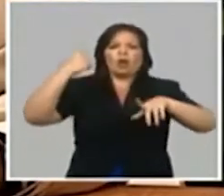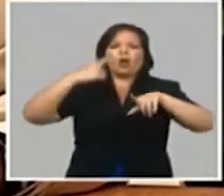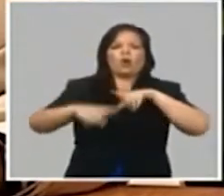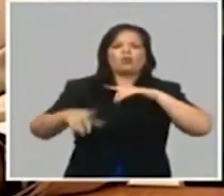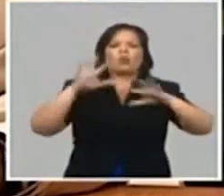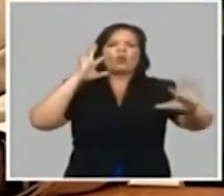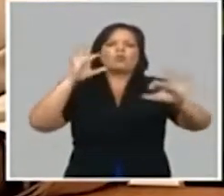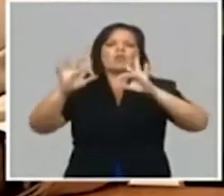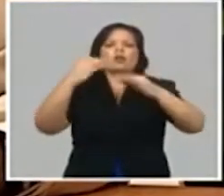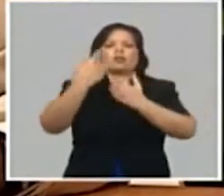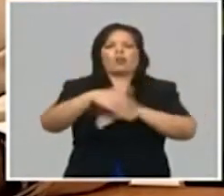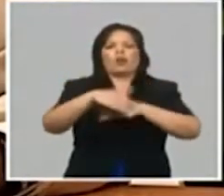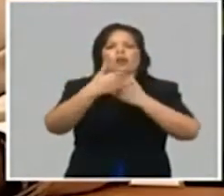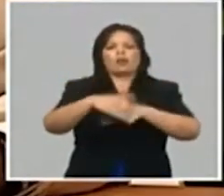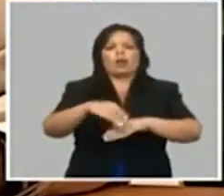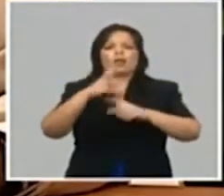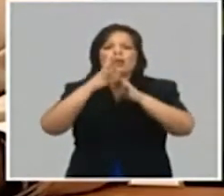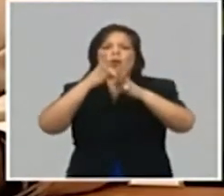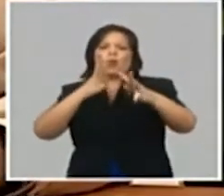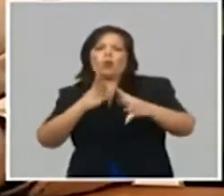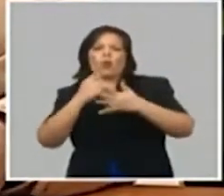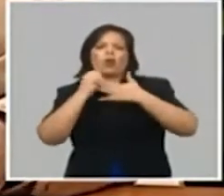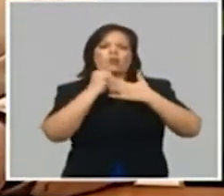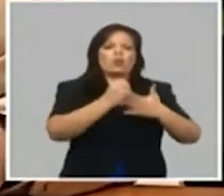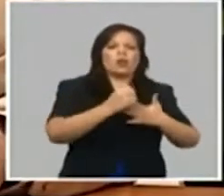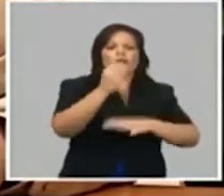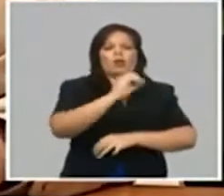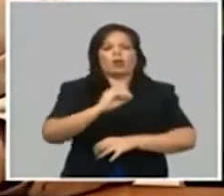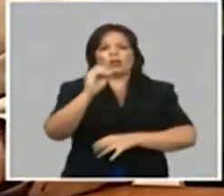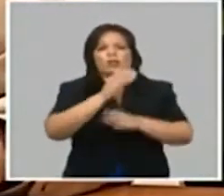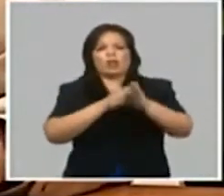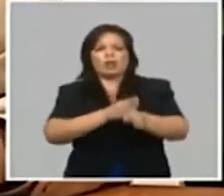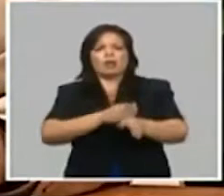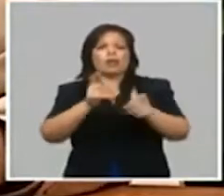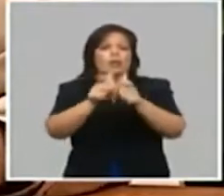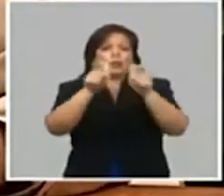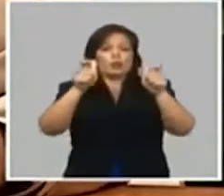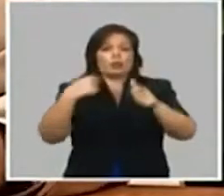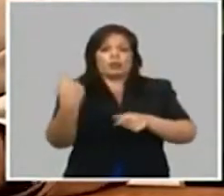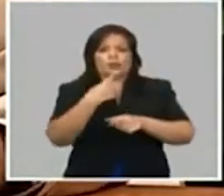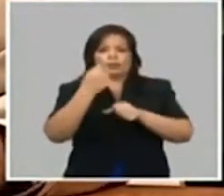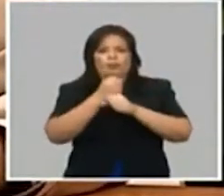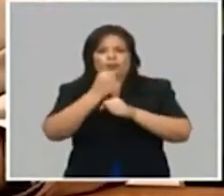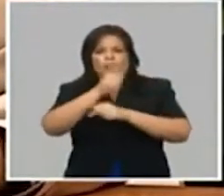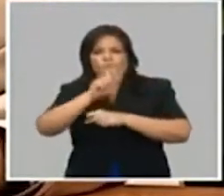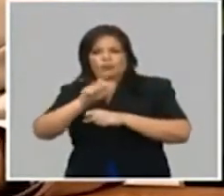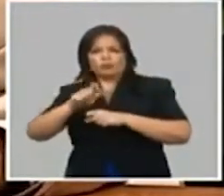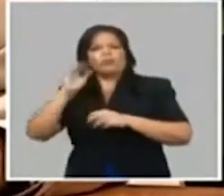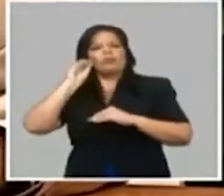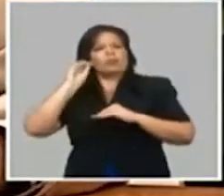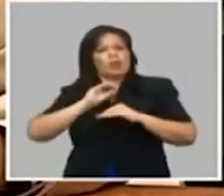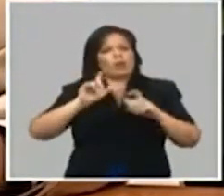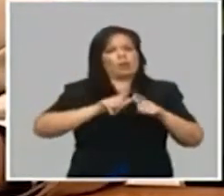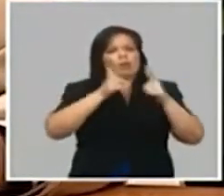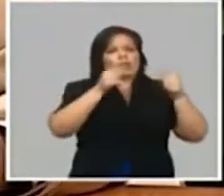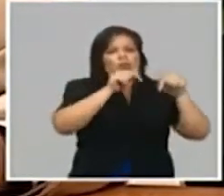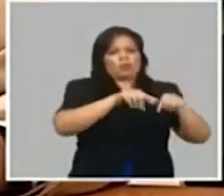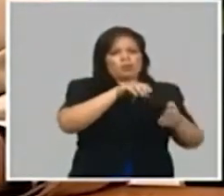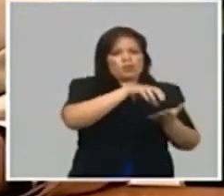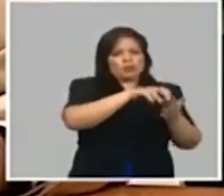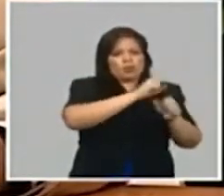sociales. Es decir, que una buena parte de nuestra fuerza, además de trabajar en las operaciones que están, se han